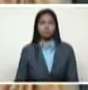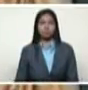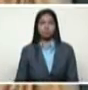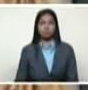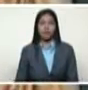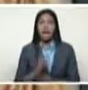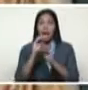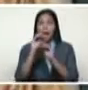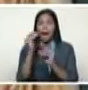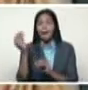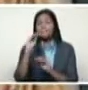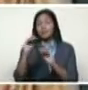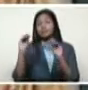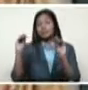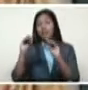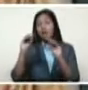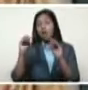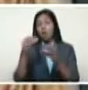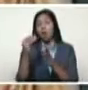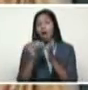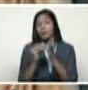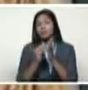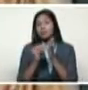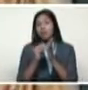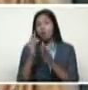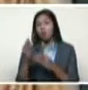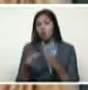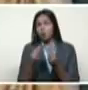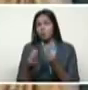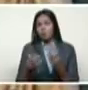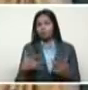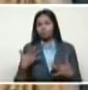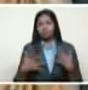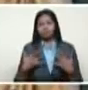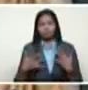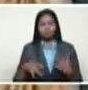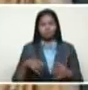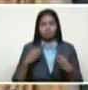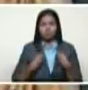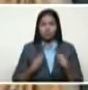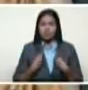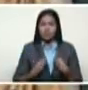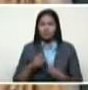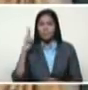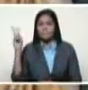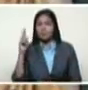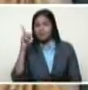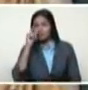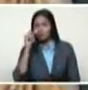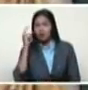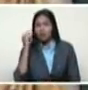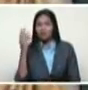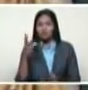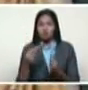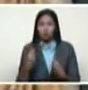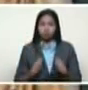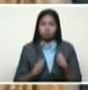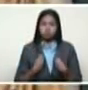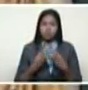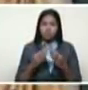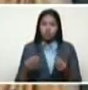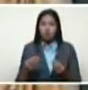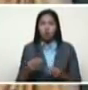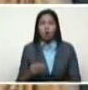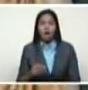avisado de las consecuencias del daño que le está haciendo a Venezuela, a todos los venezolanos y venezolanas, a las relaciones entre